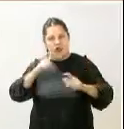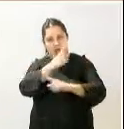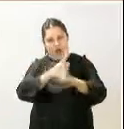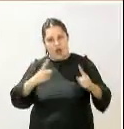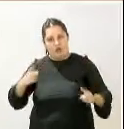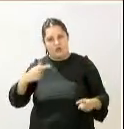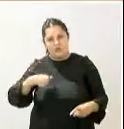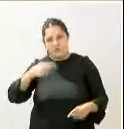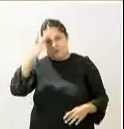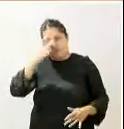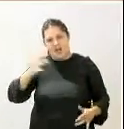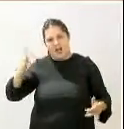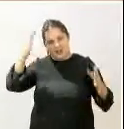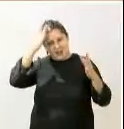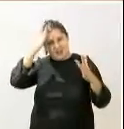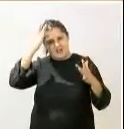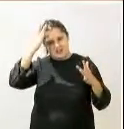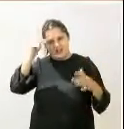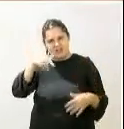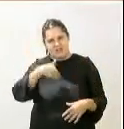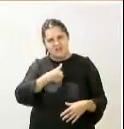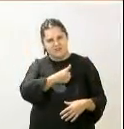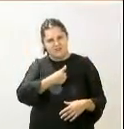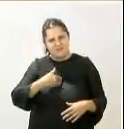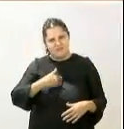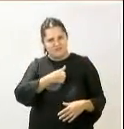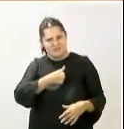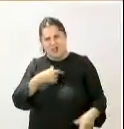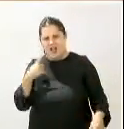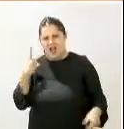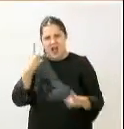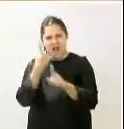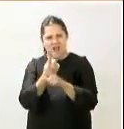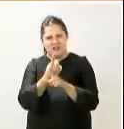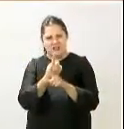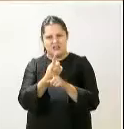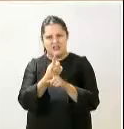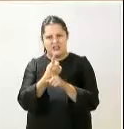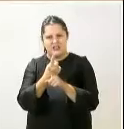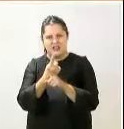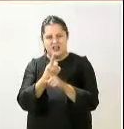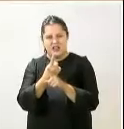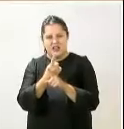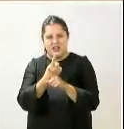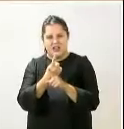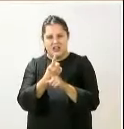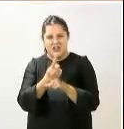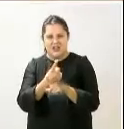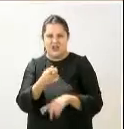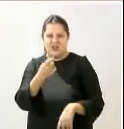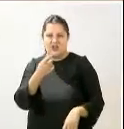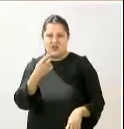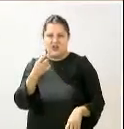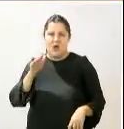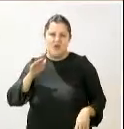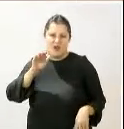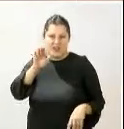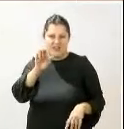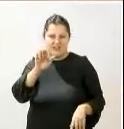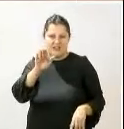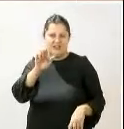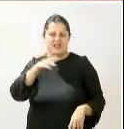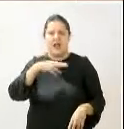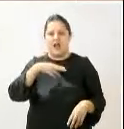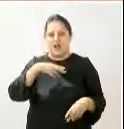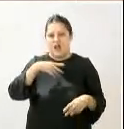imagínense el papel que jugaban allí los antifascistas republicanos, los antifascistas españoles,